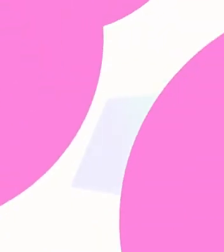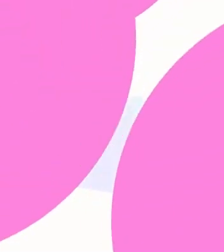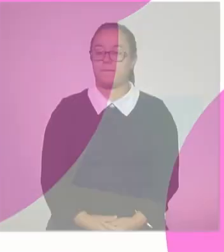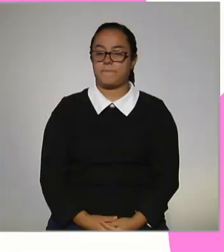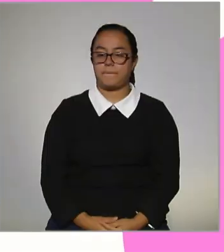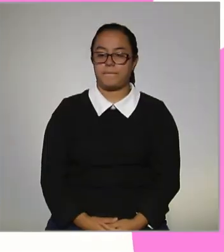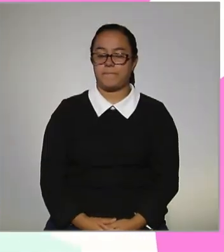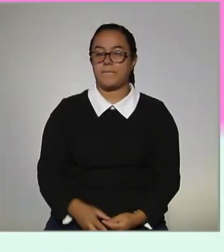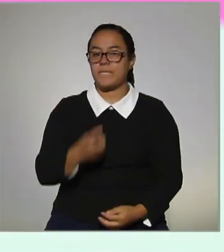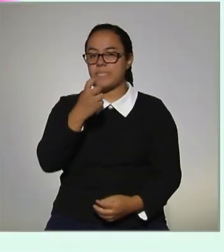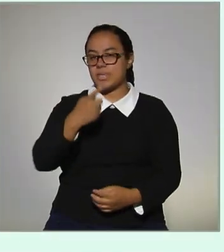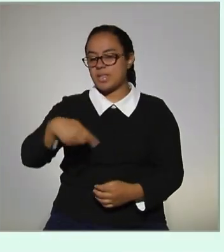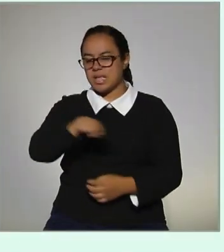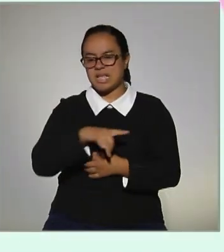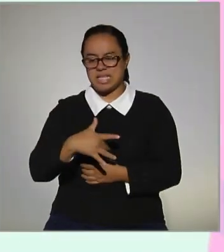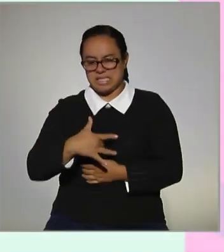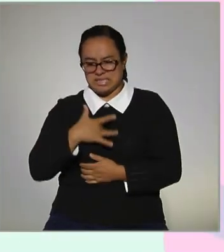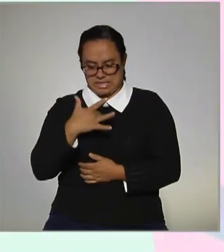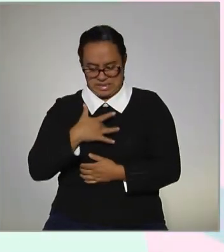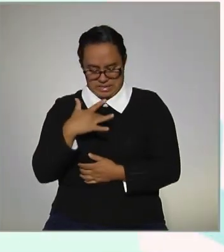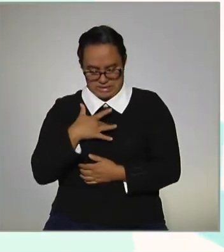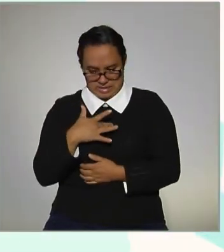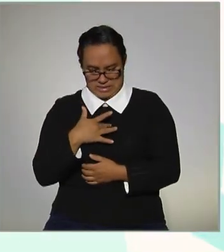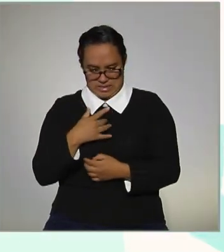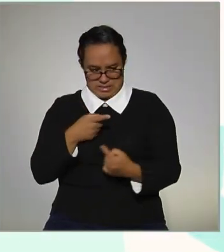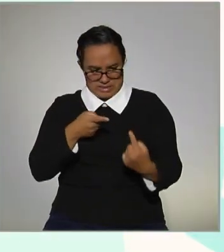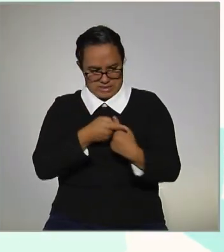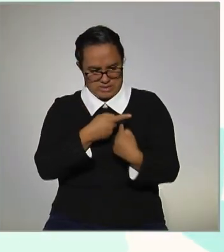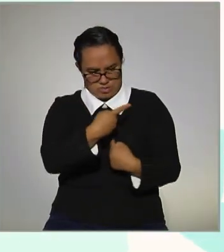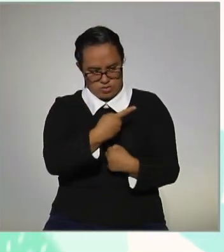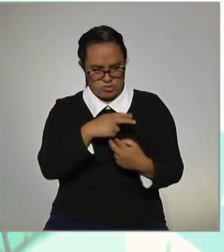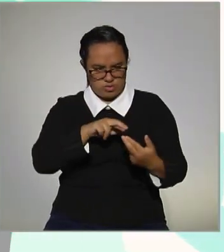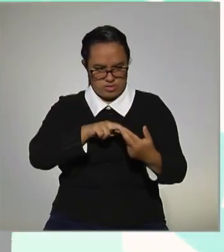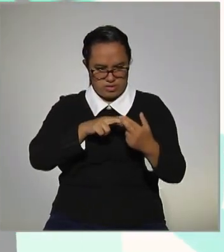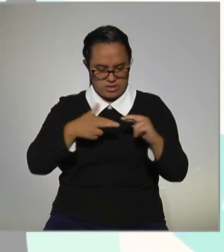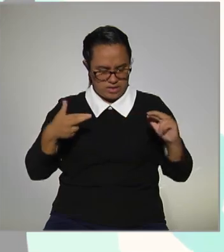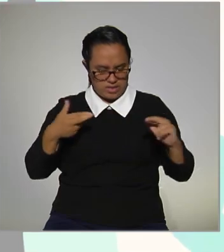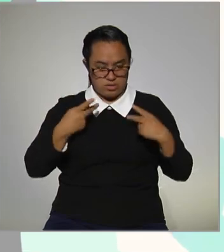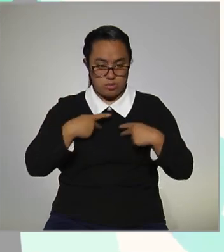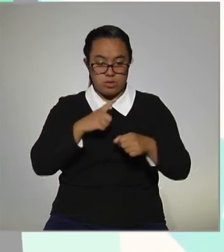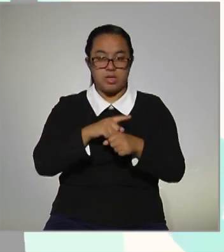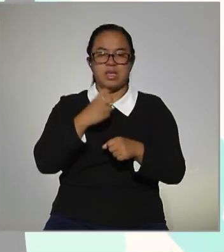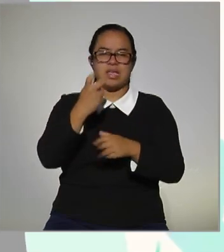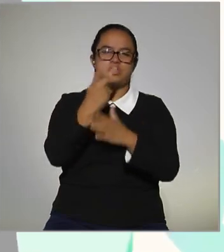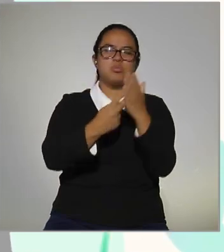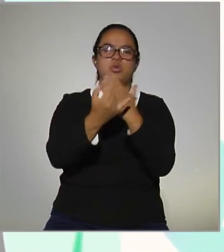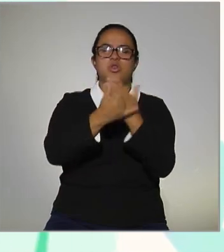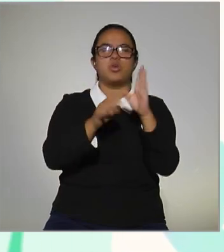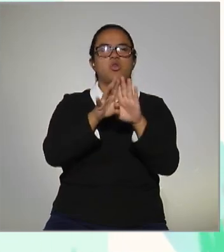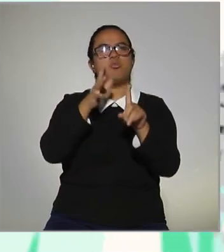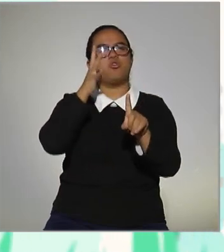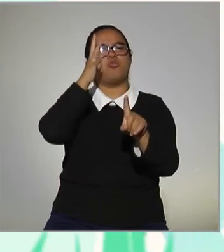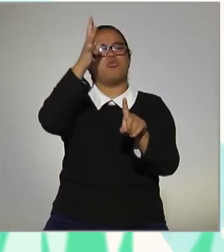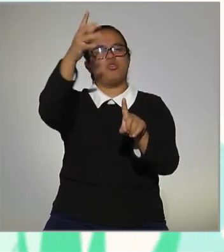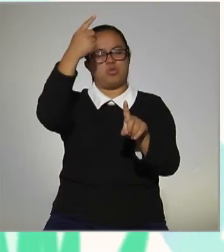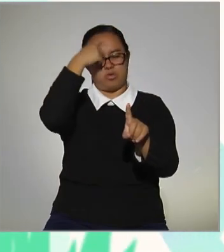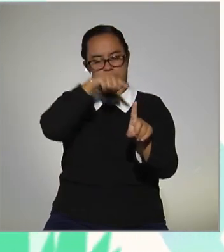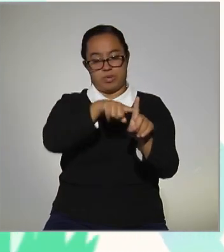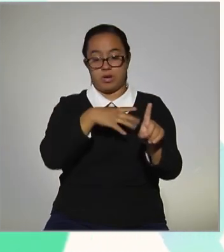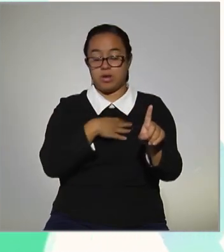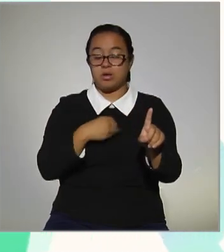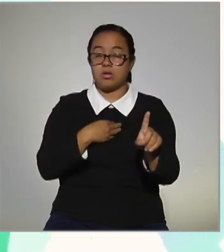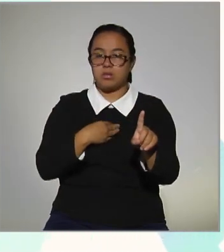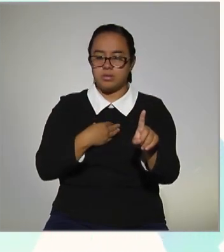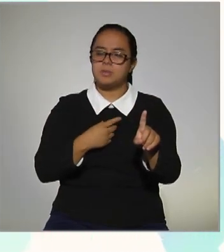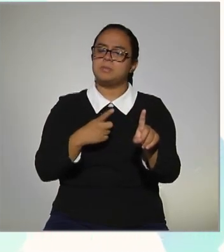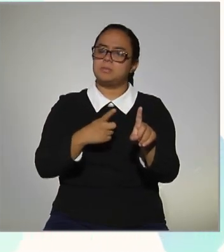Para prevenir sentimientos que interfieran en las relaciones personales y proyectos futuros de nuestros hijos,